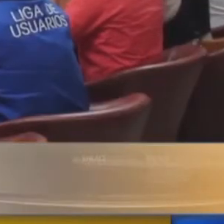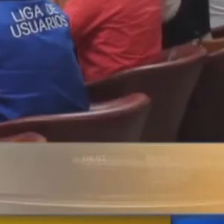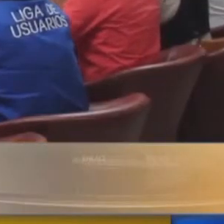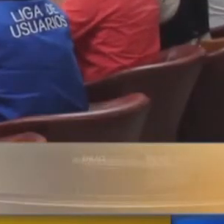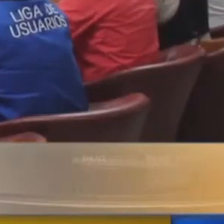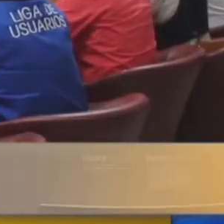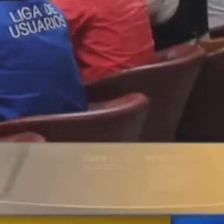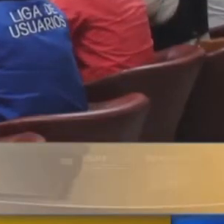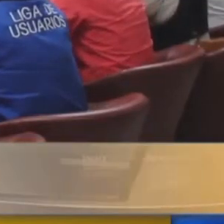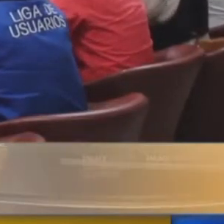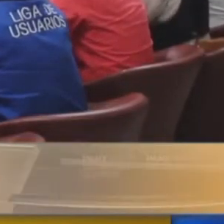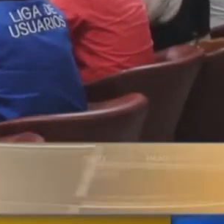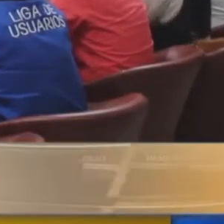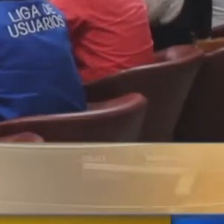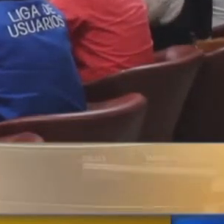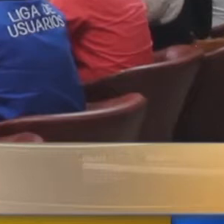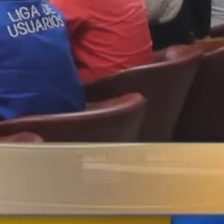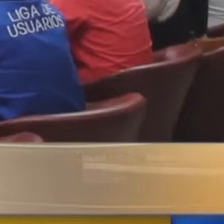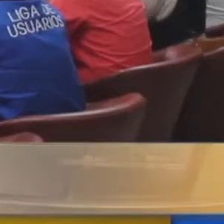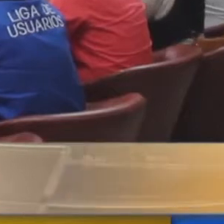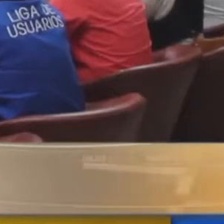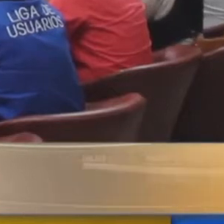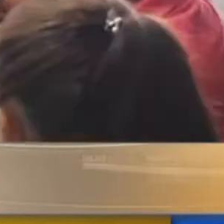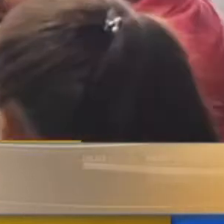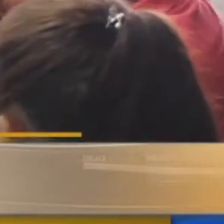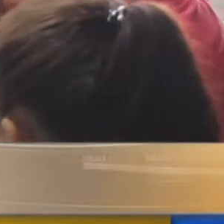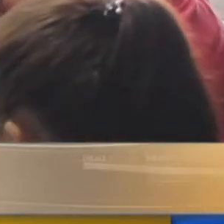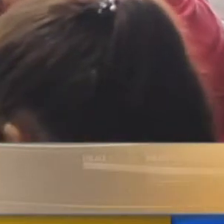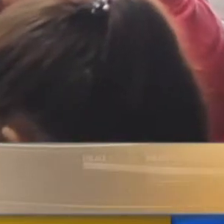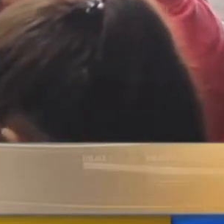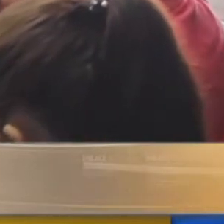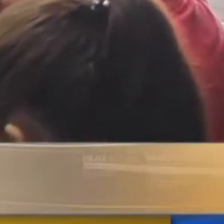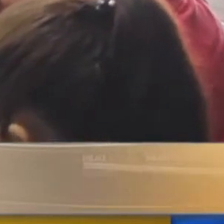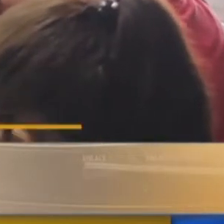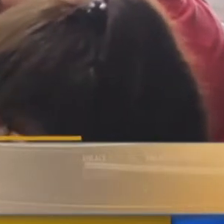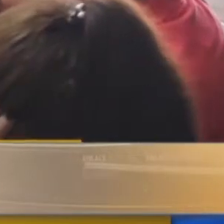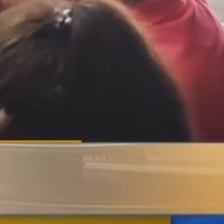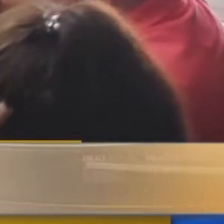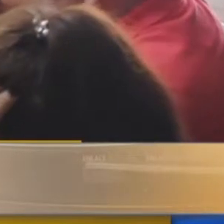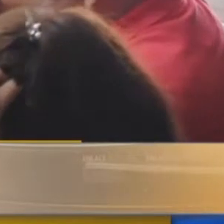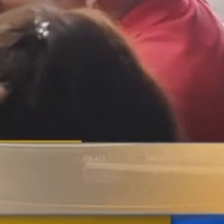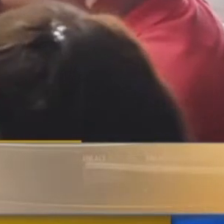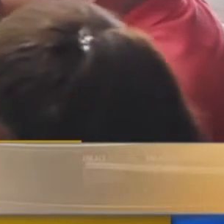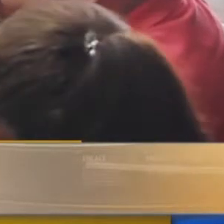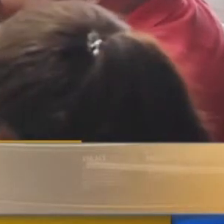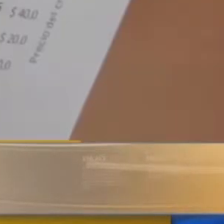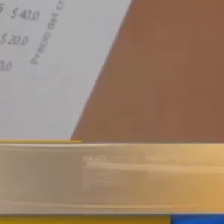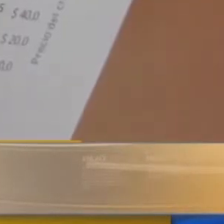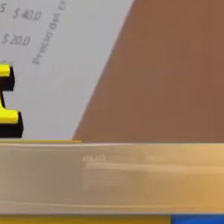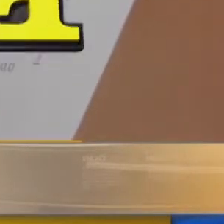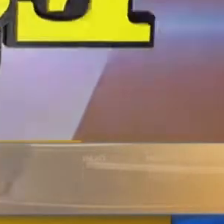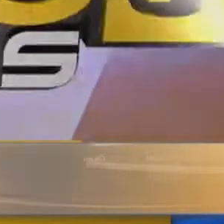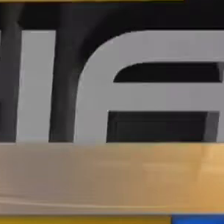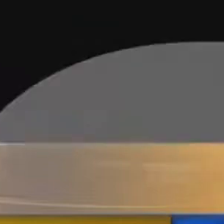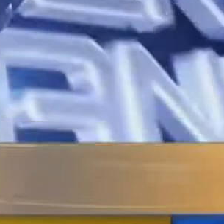comité en defensa del proyecto de modernización de la refinería de Barranca Bermeja. Así se decidió en encuentro realizado ayer en el despacho del alcalde Darío